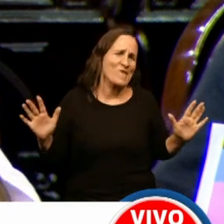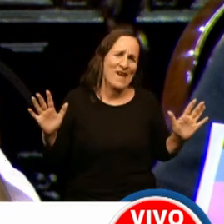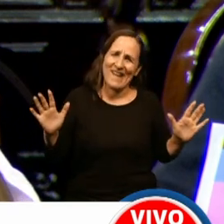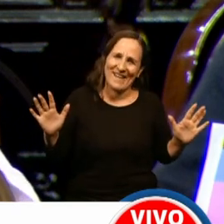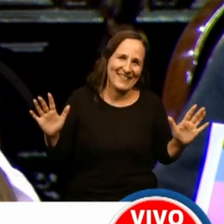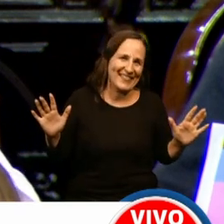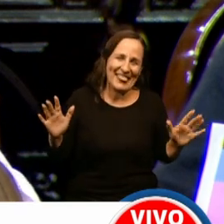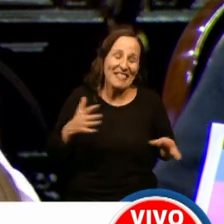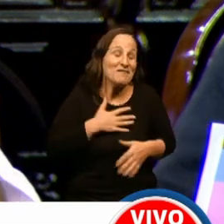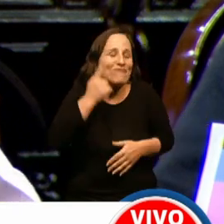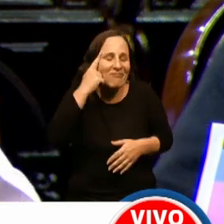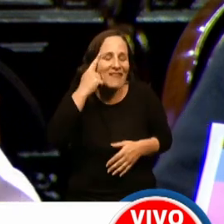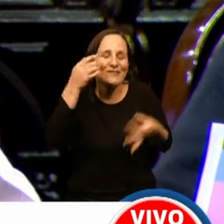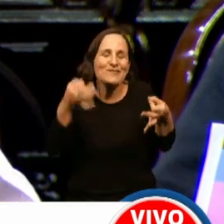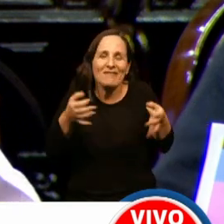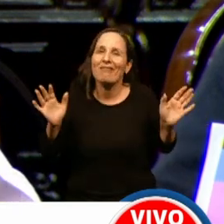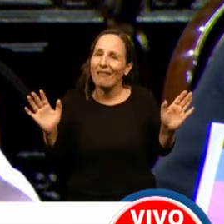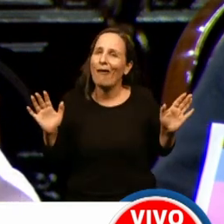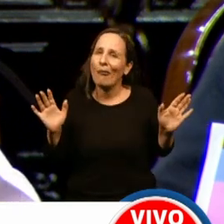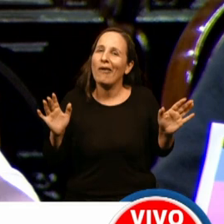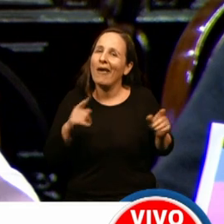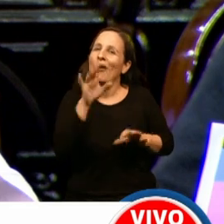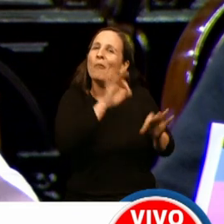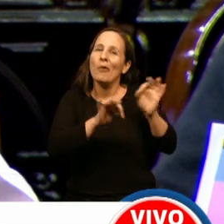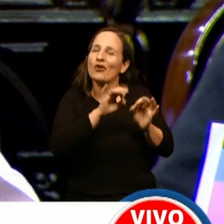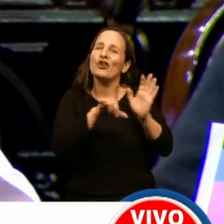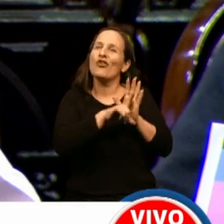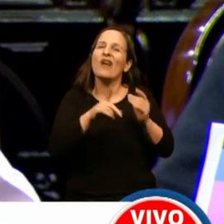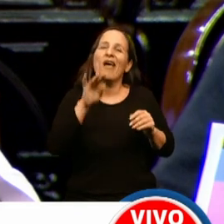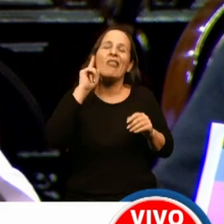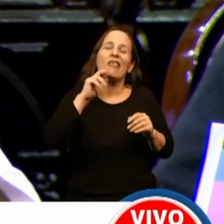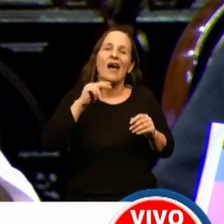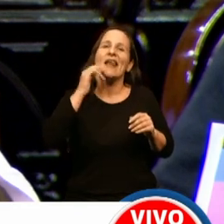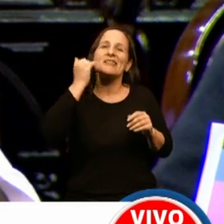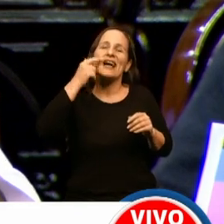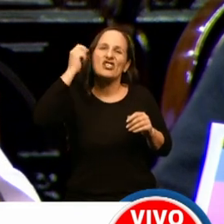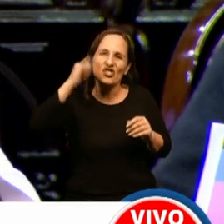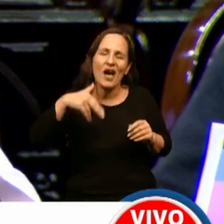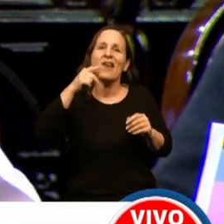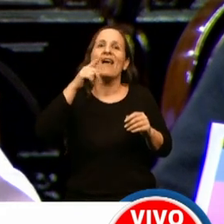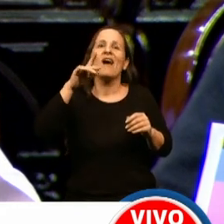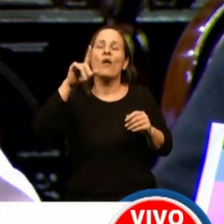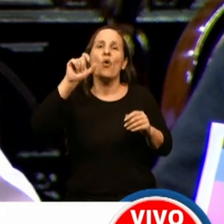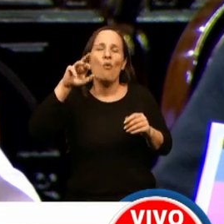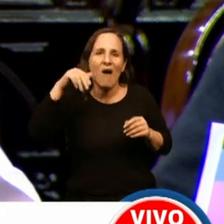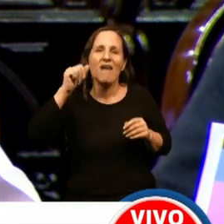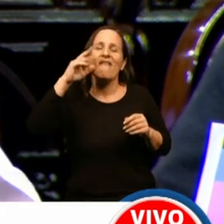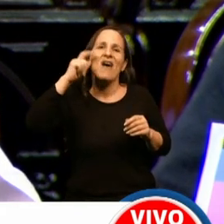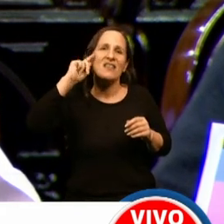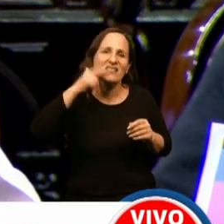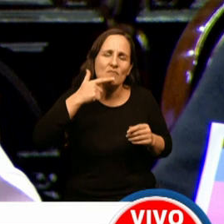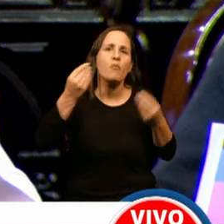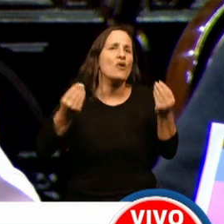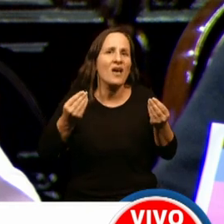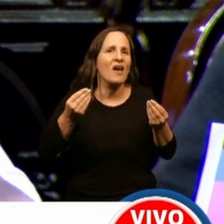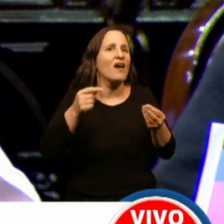creo que está bien que se llame este proyecto diana sacayán y lohana berkins porque hay que ponerle nombre y apellido a las luchas